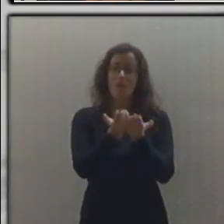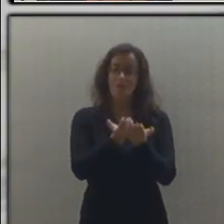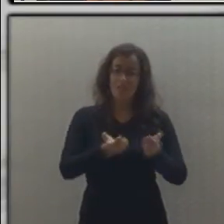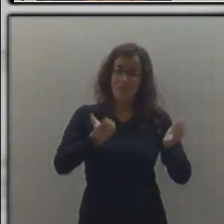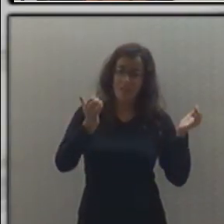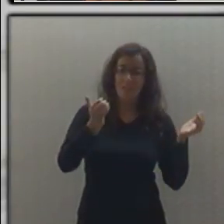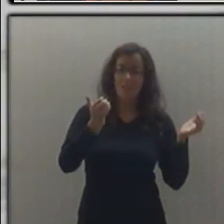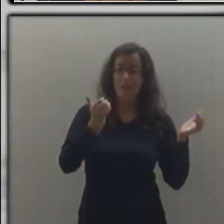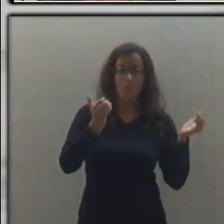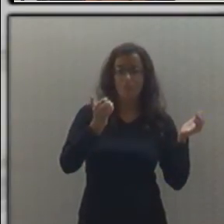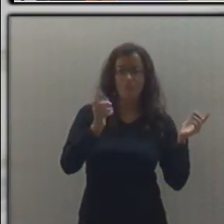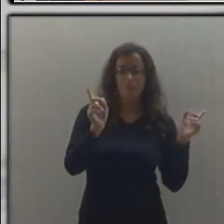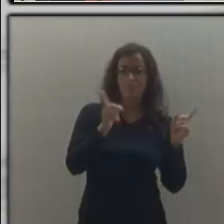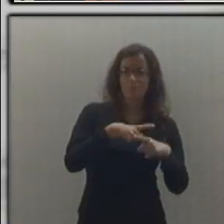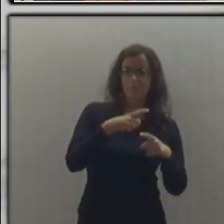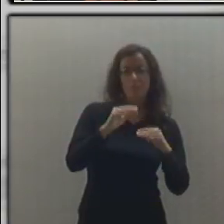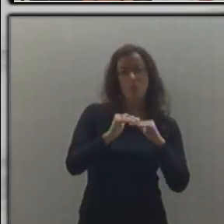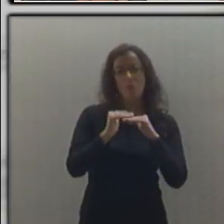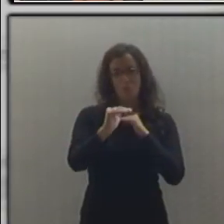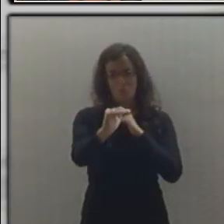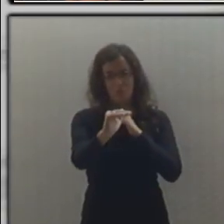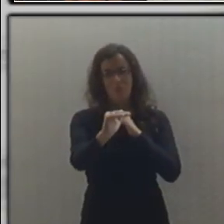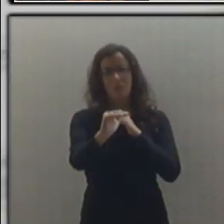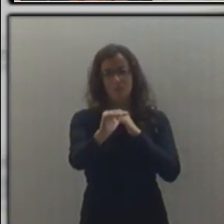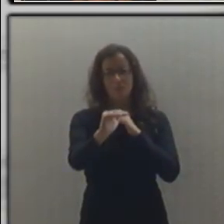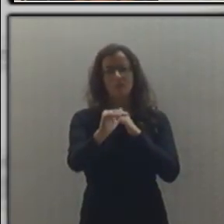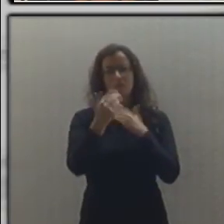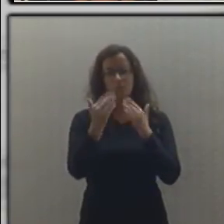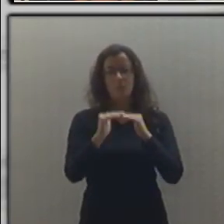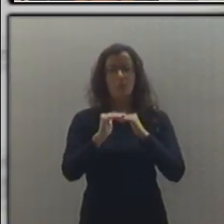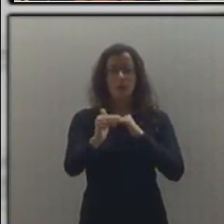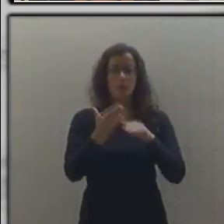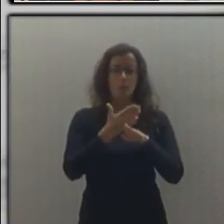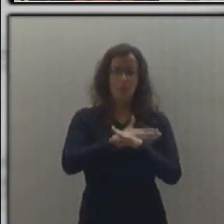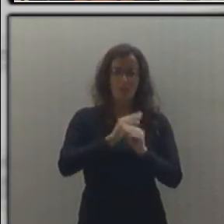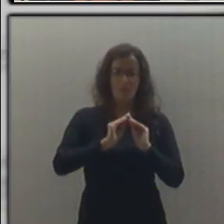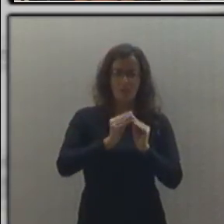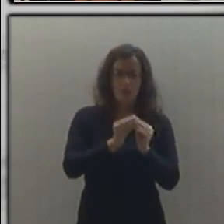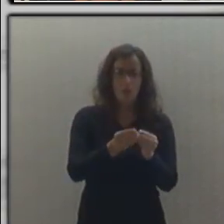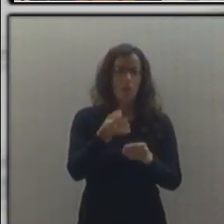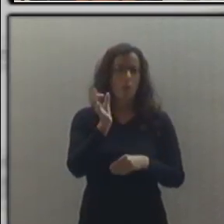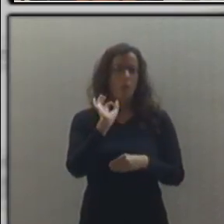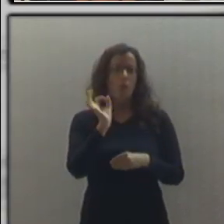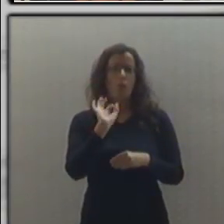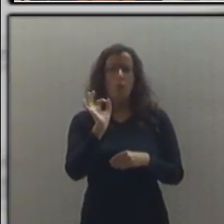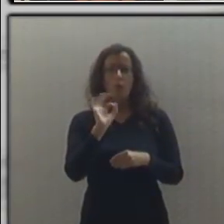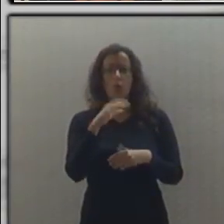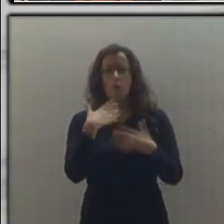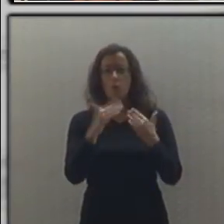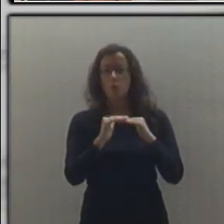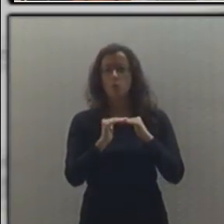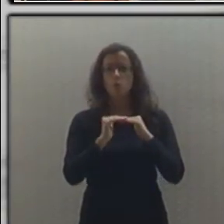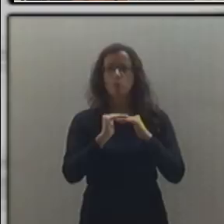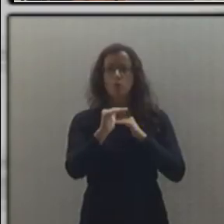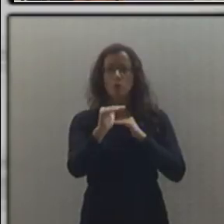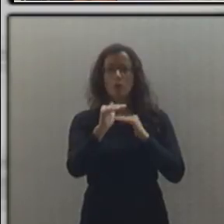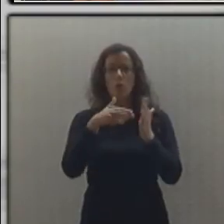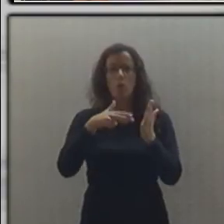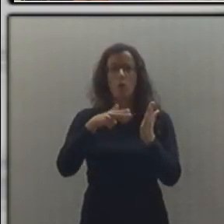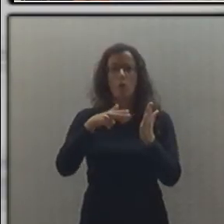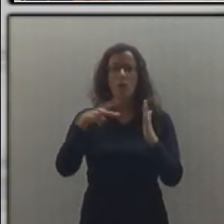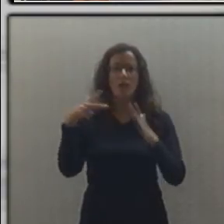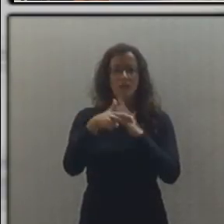por plato de ducha a nivel de suelo, ya sea con plato prefabricado o con suelo